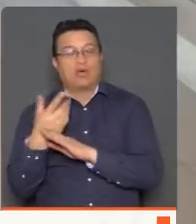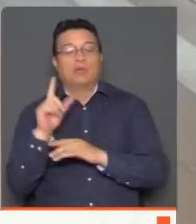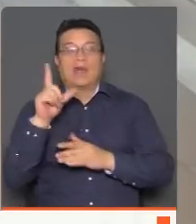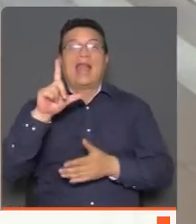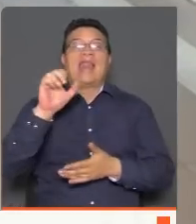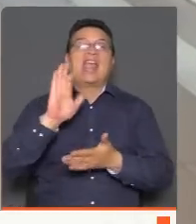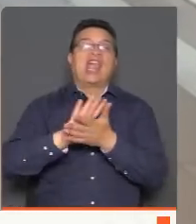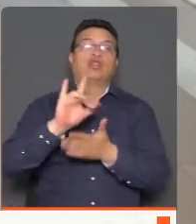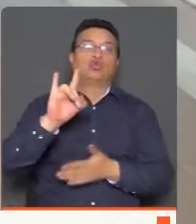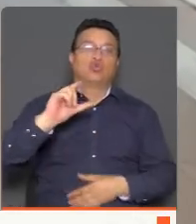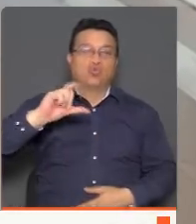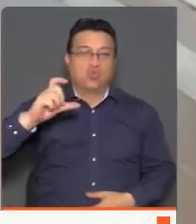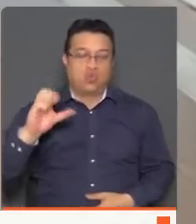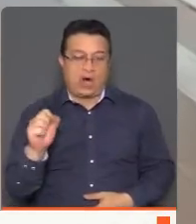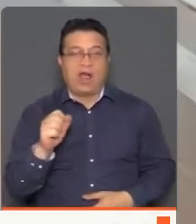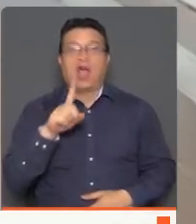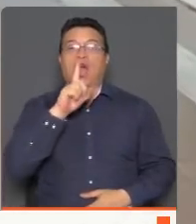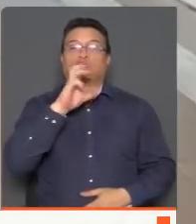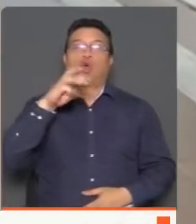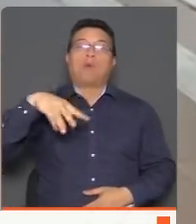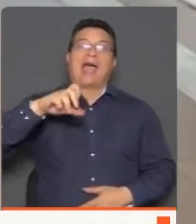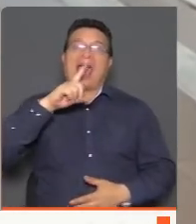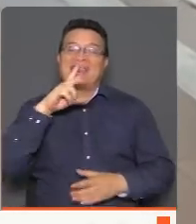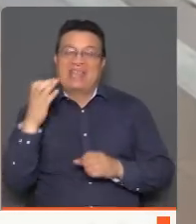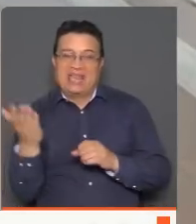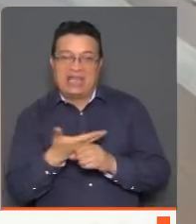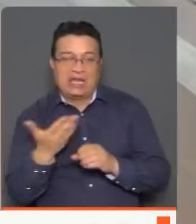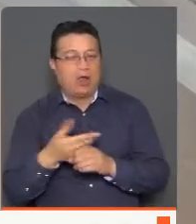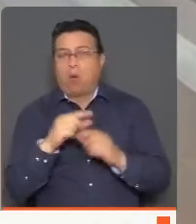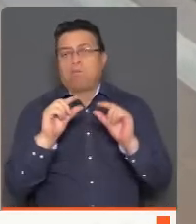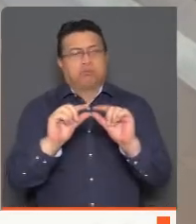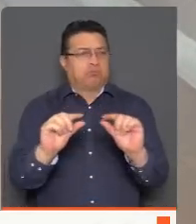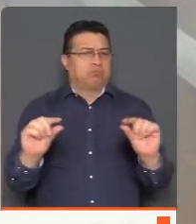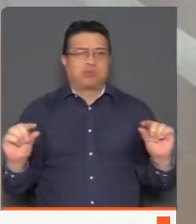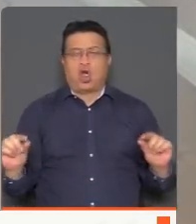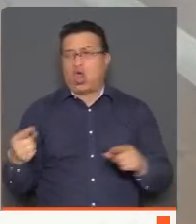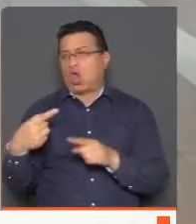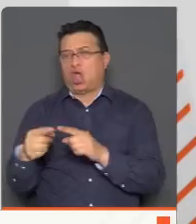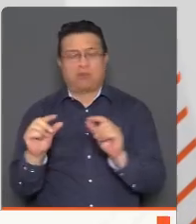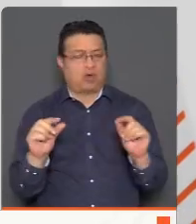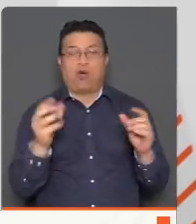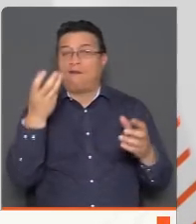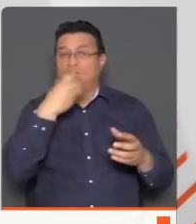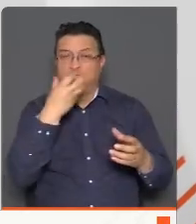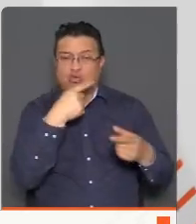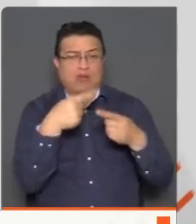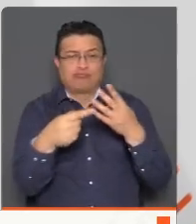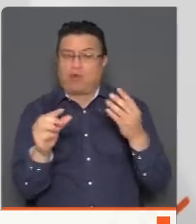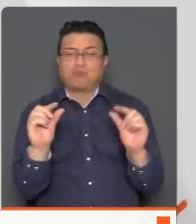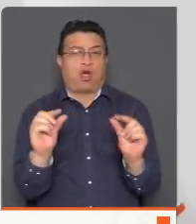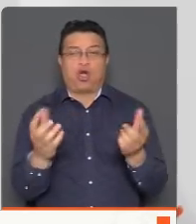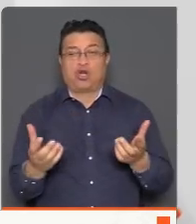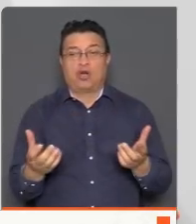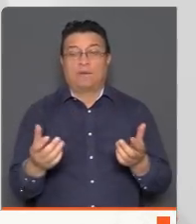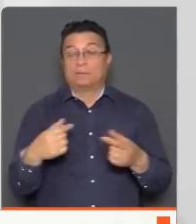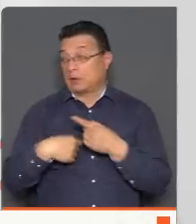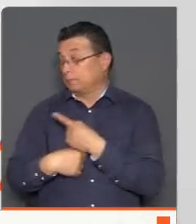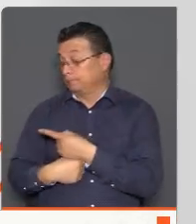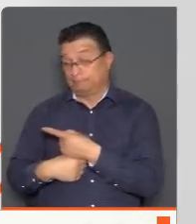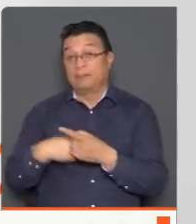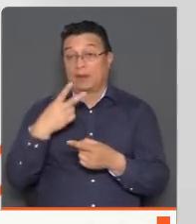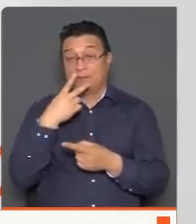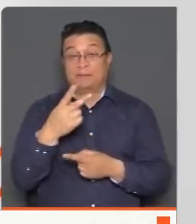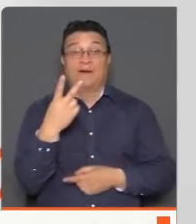lechuga, tomate, hay muy poquito, muy poca variedad, no hay nada de fruta. Bueno, acá estamos en el área de